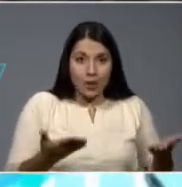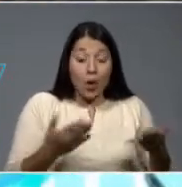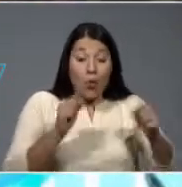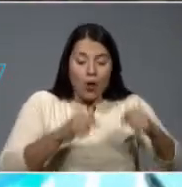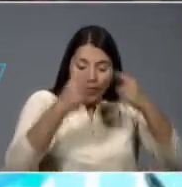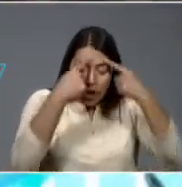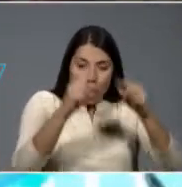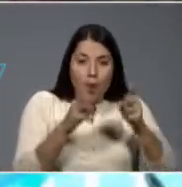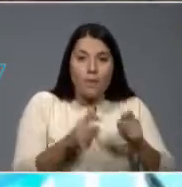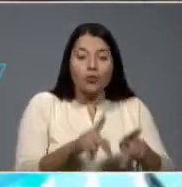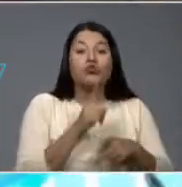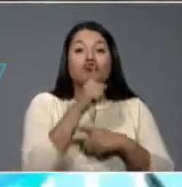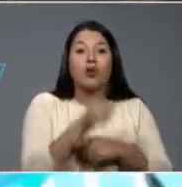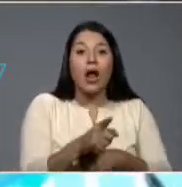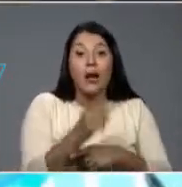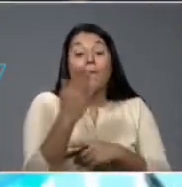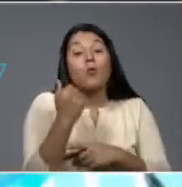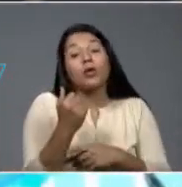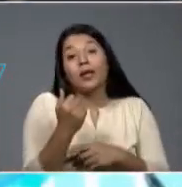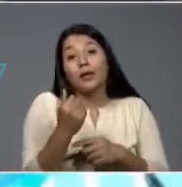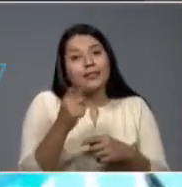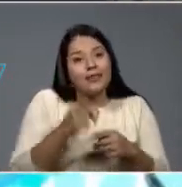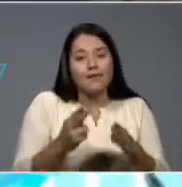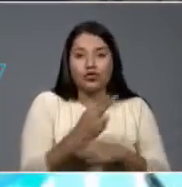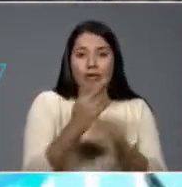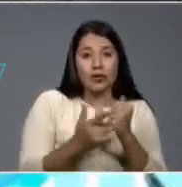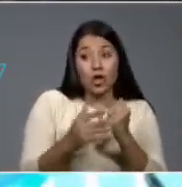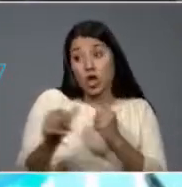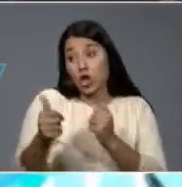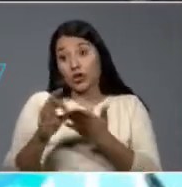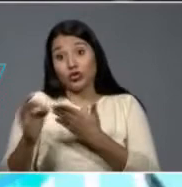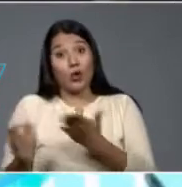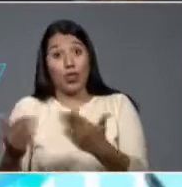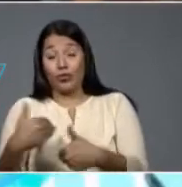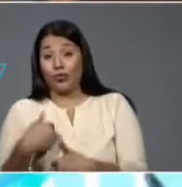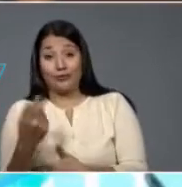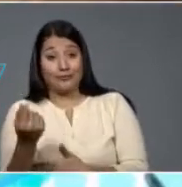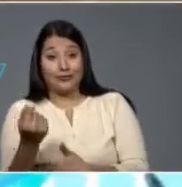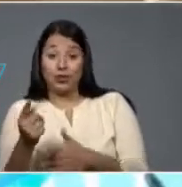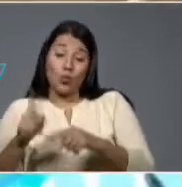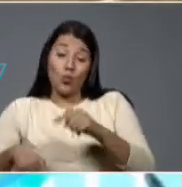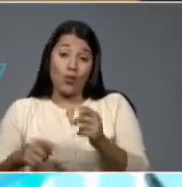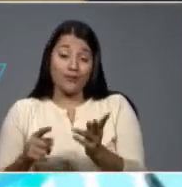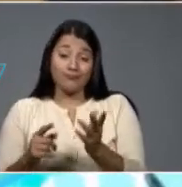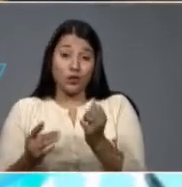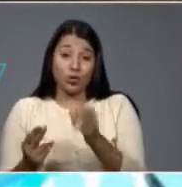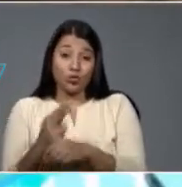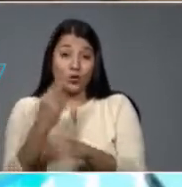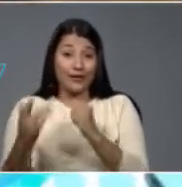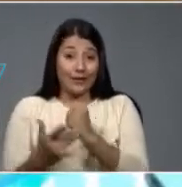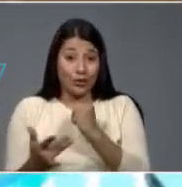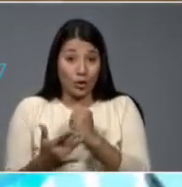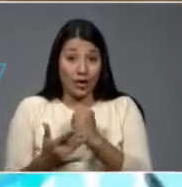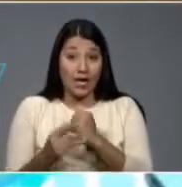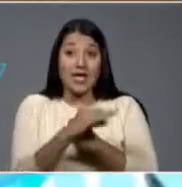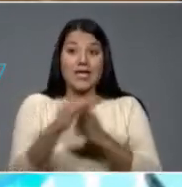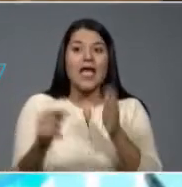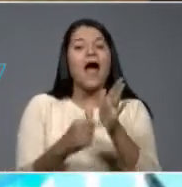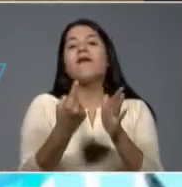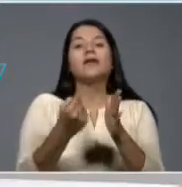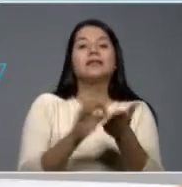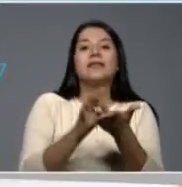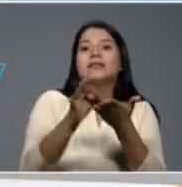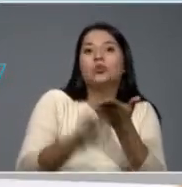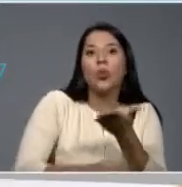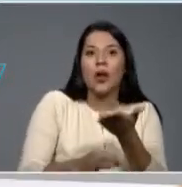hoy la tecnología está y ha venido para quedarse, y escuelas que quizás sin recursos pues no la implementan. Y también es un tema de opciones. Hay escuelas con recursos que optan